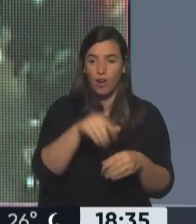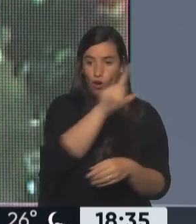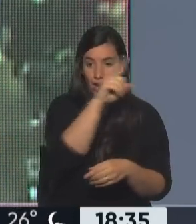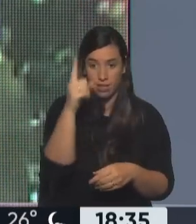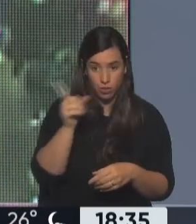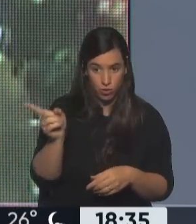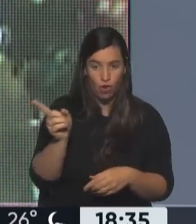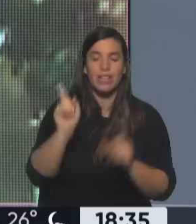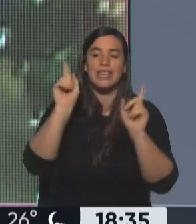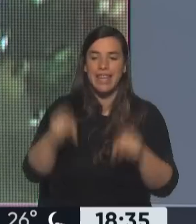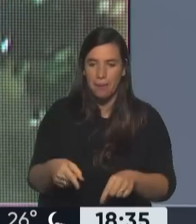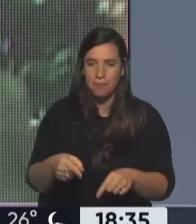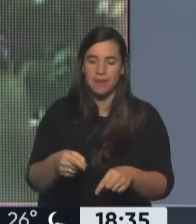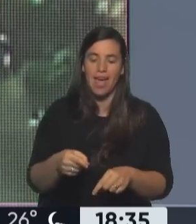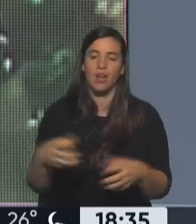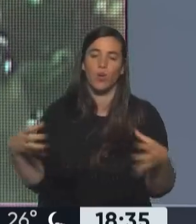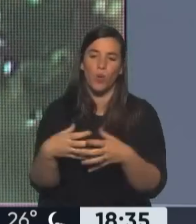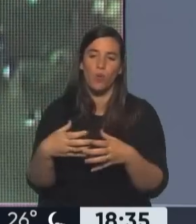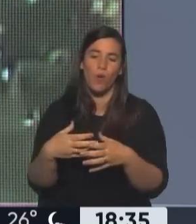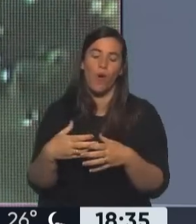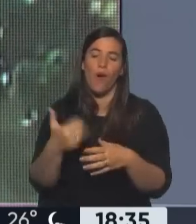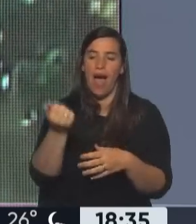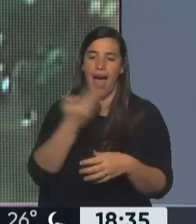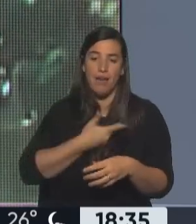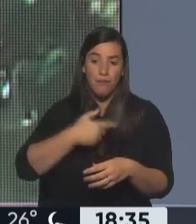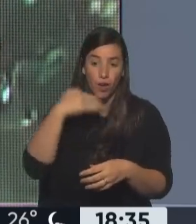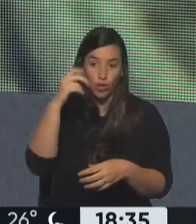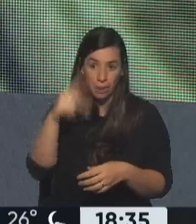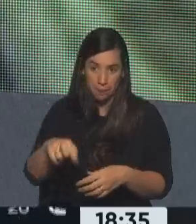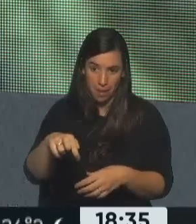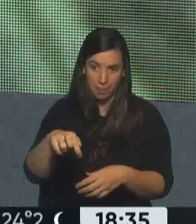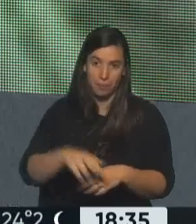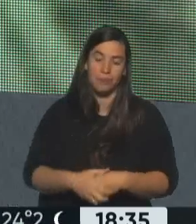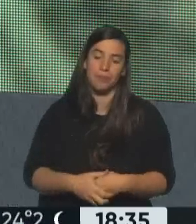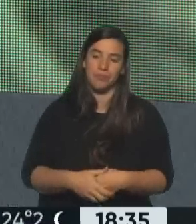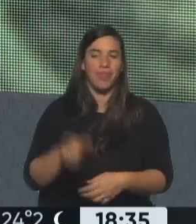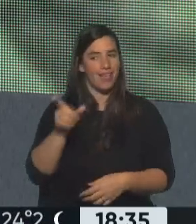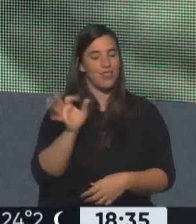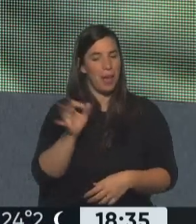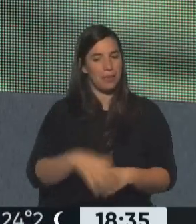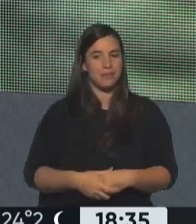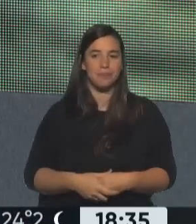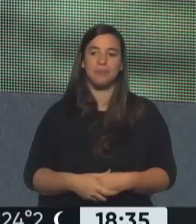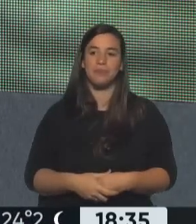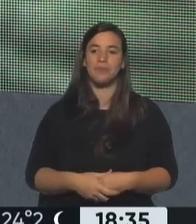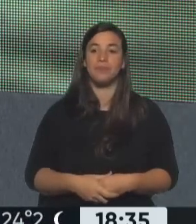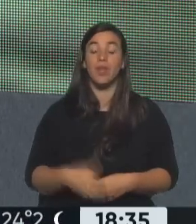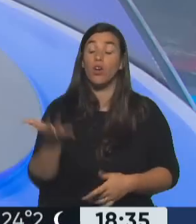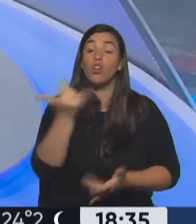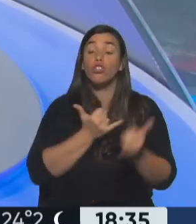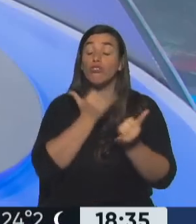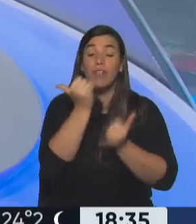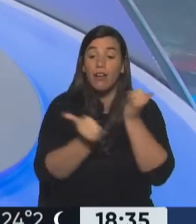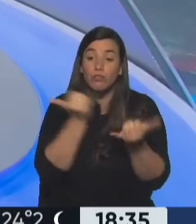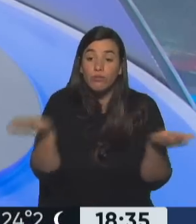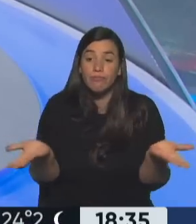AFJP. También. Allá lejos sí. y hace tiempo. De eso sabes un montón. Pero contanos qué nos está pasando. Una